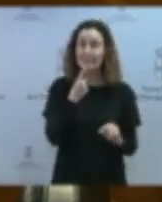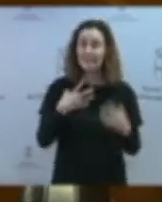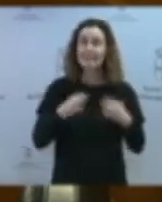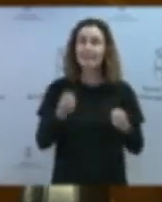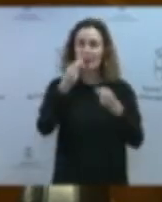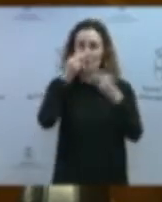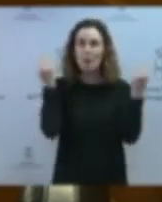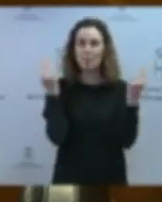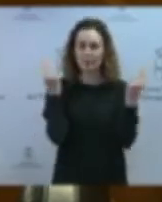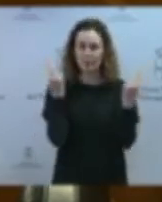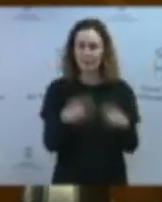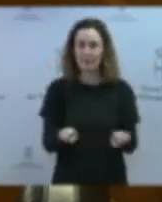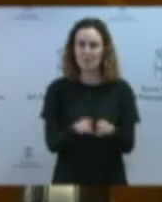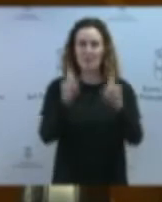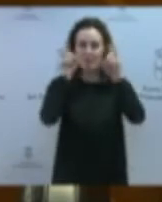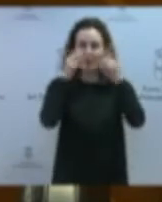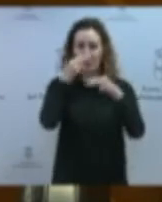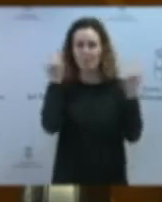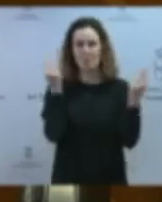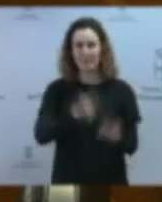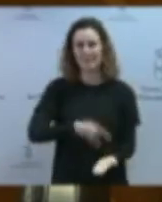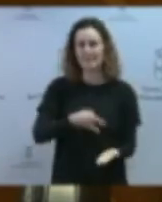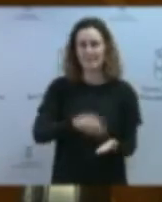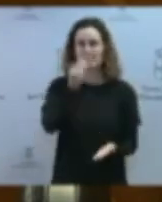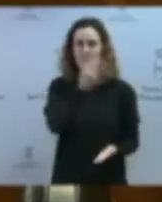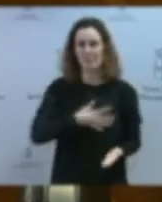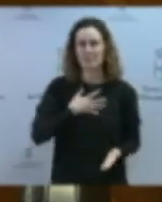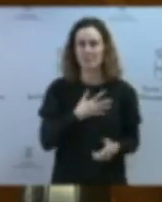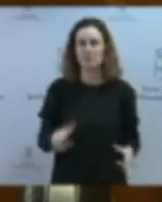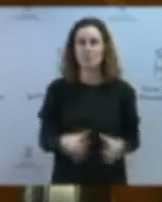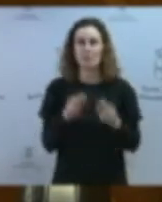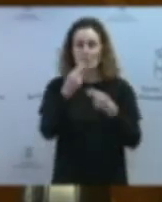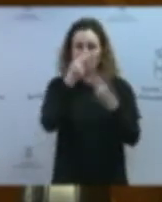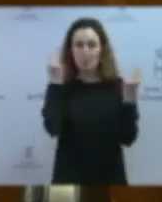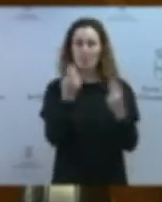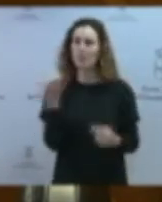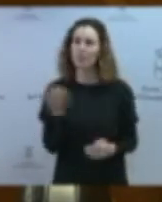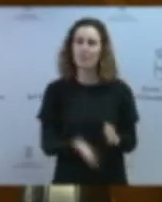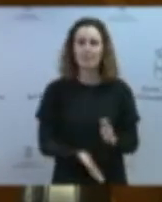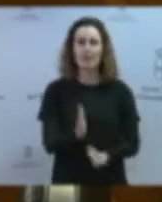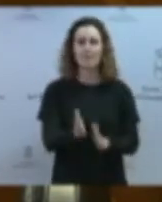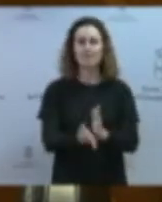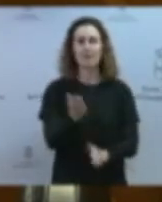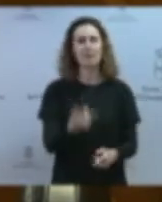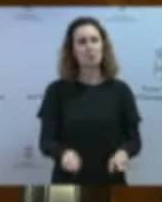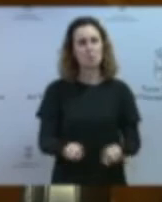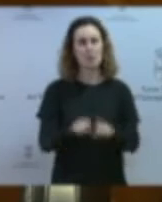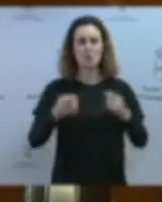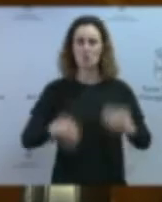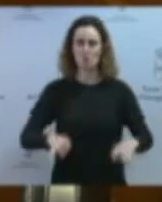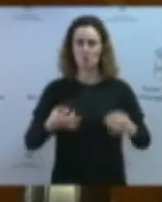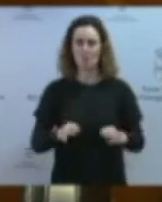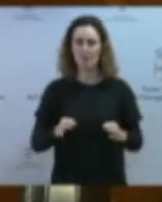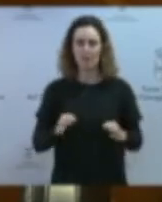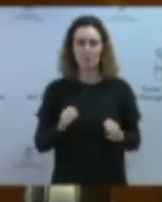nuestro sistema de bienestar social público, tiene que caminar como camina todo hacia la normalidad. No de golpe, pero esa es la evolución natural